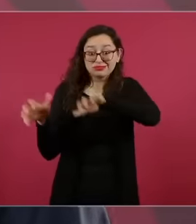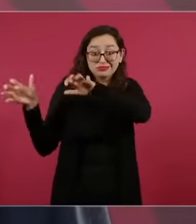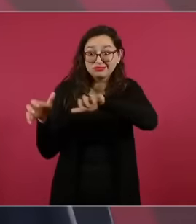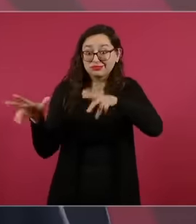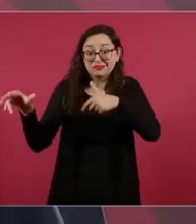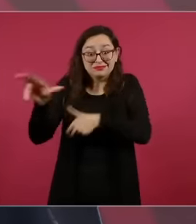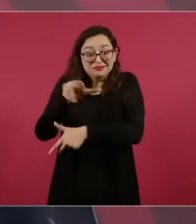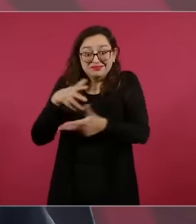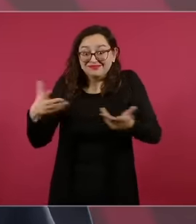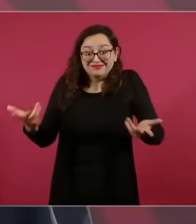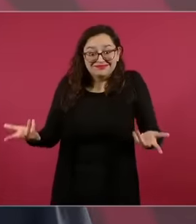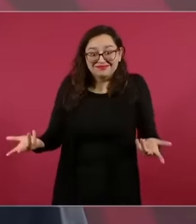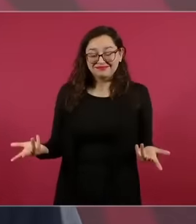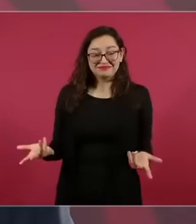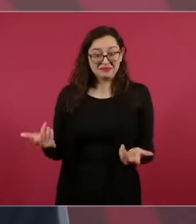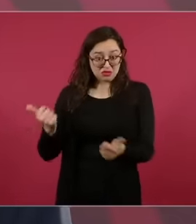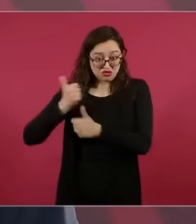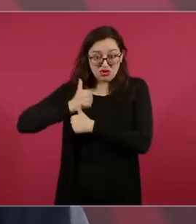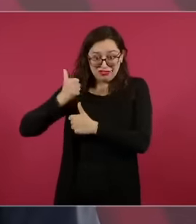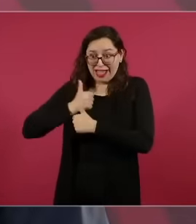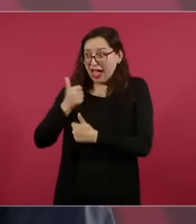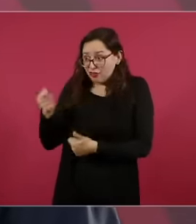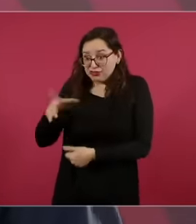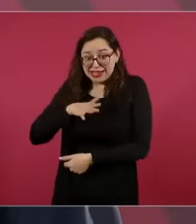Fuerzas Armadas. Estamos